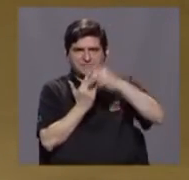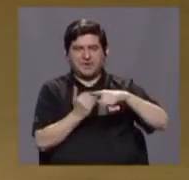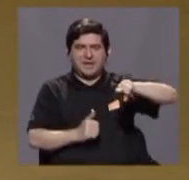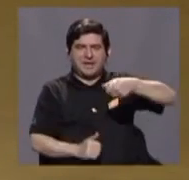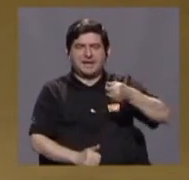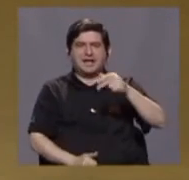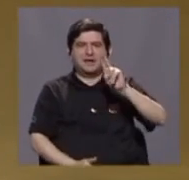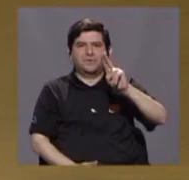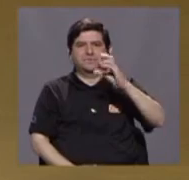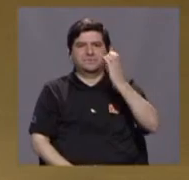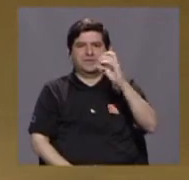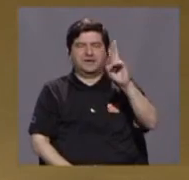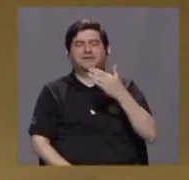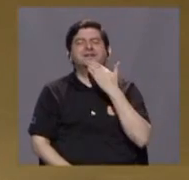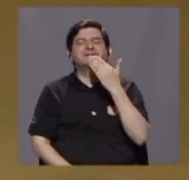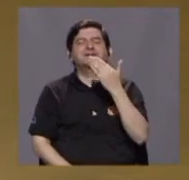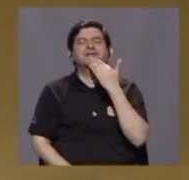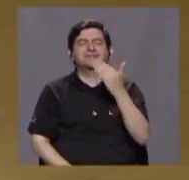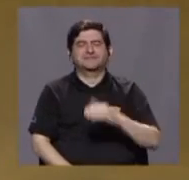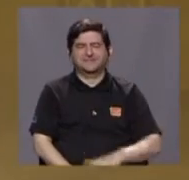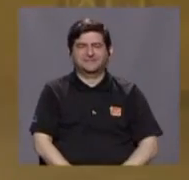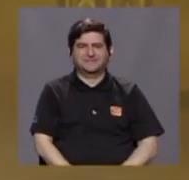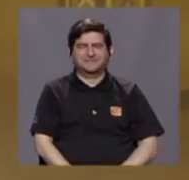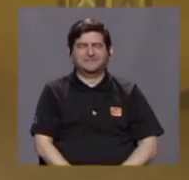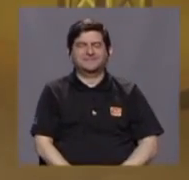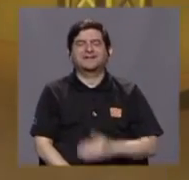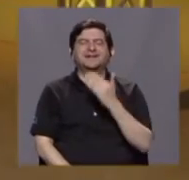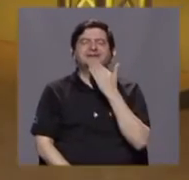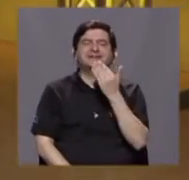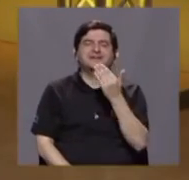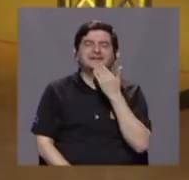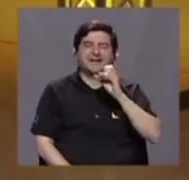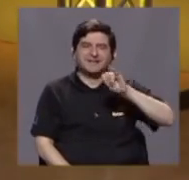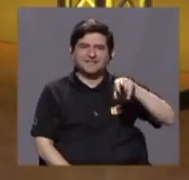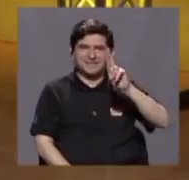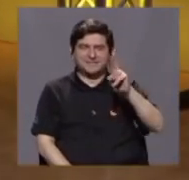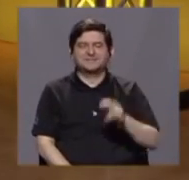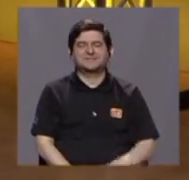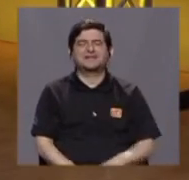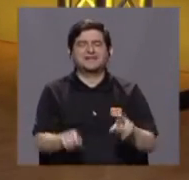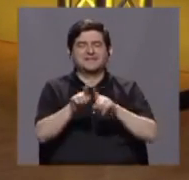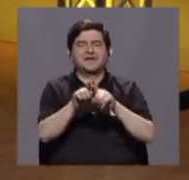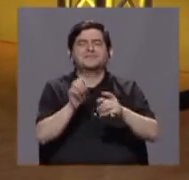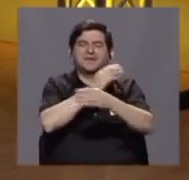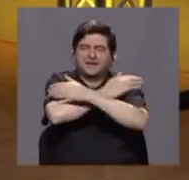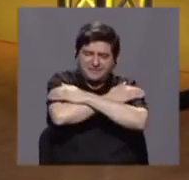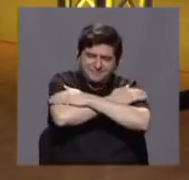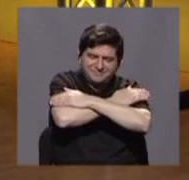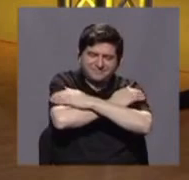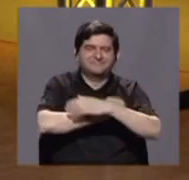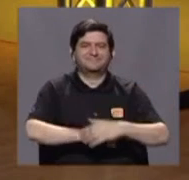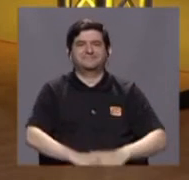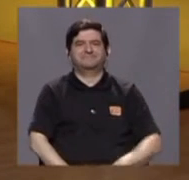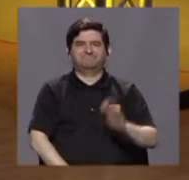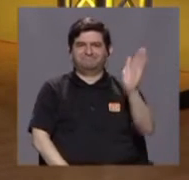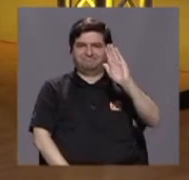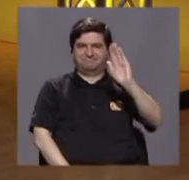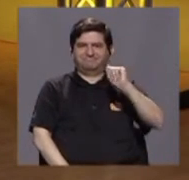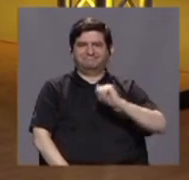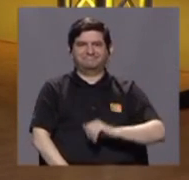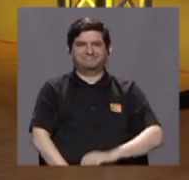de Canal UCR. Muchas gracias, Guillén. Muchas gracias, Juan, y con mucho aprecio te mando un abrazo.